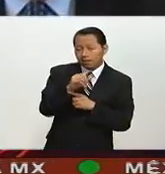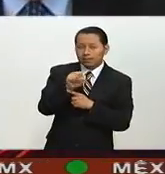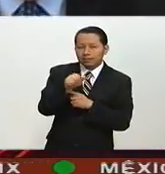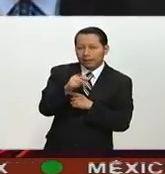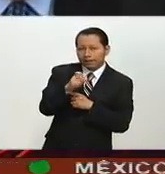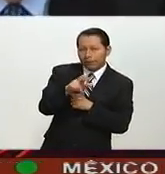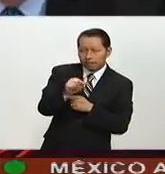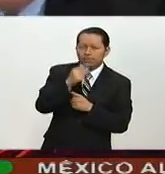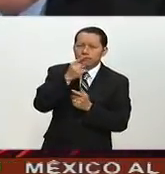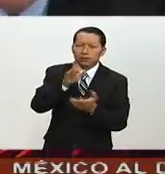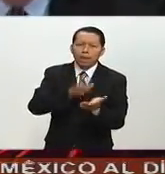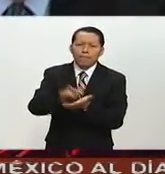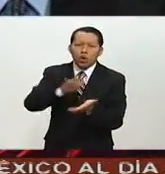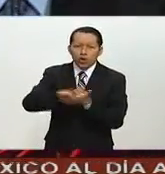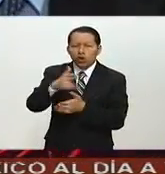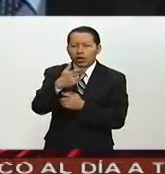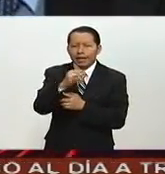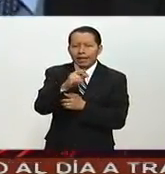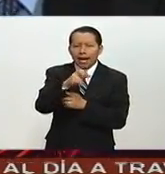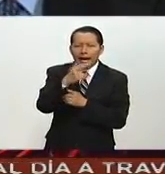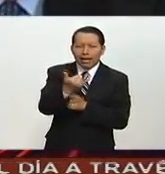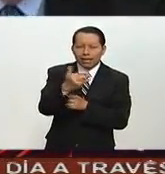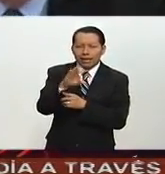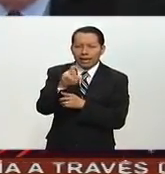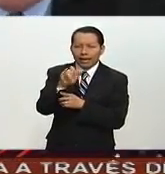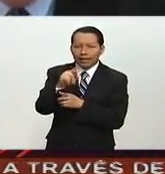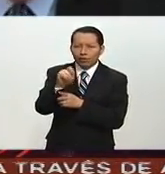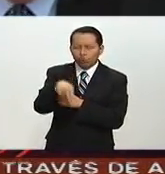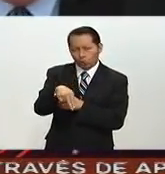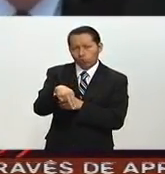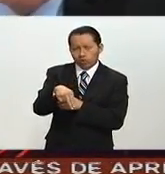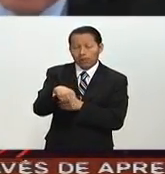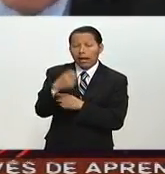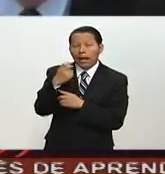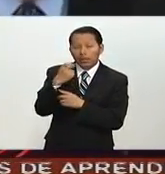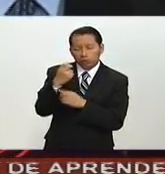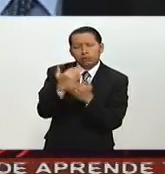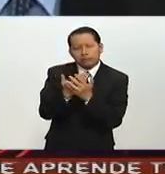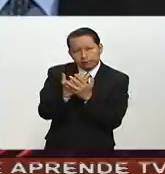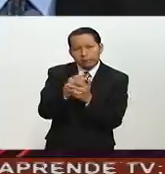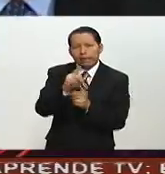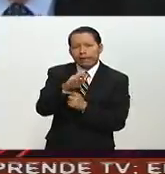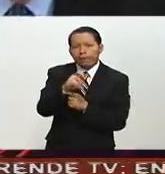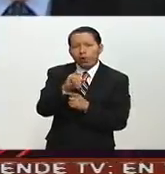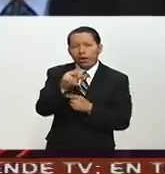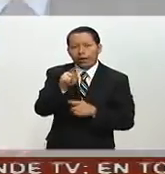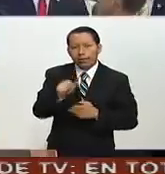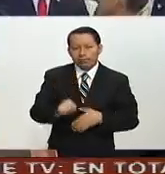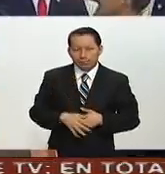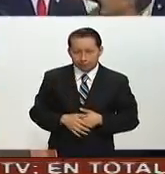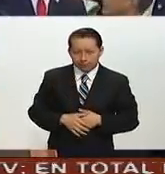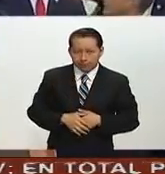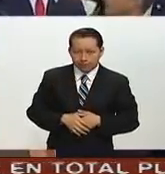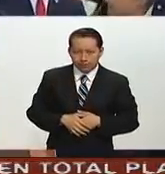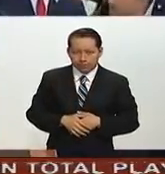oficializó su apoyo a Hillary Clinton, uno de los momentos más esperados en los demócratas.